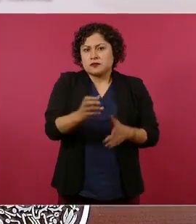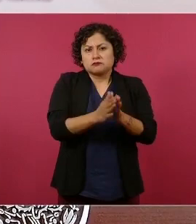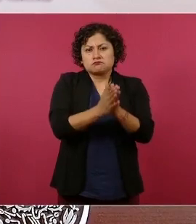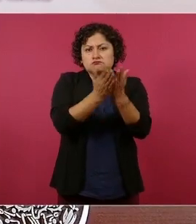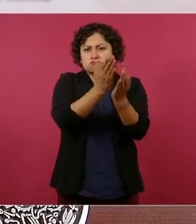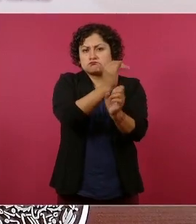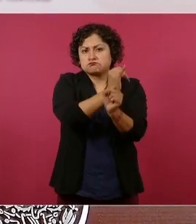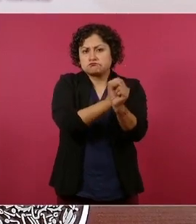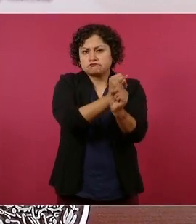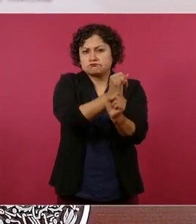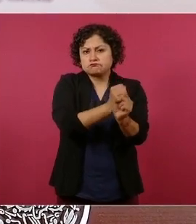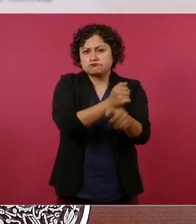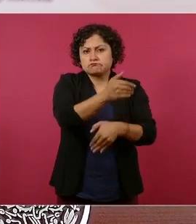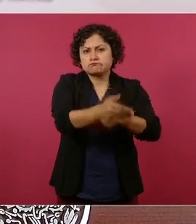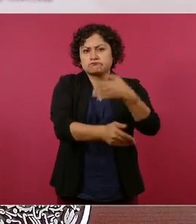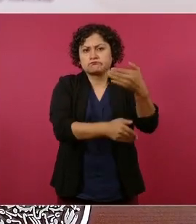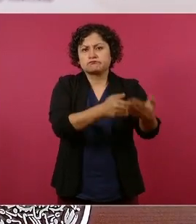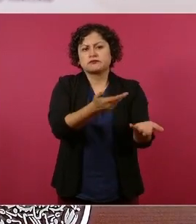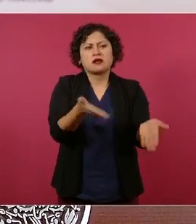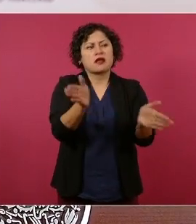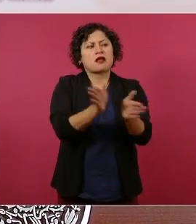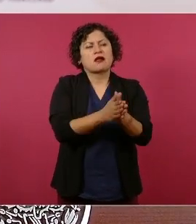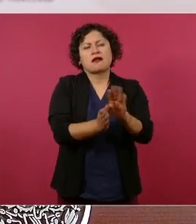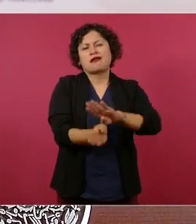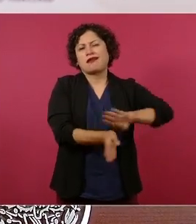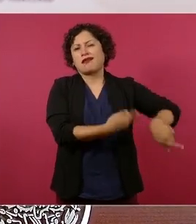abiertos, no puede haber carpetazo.